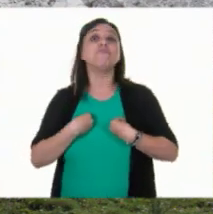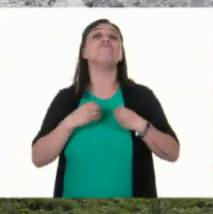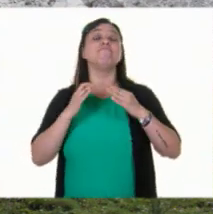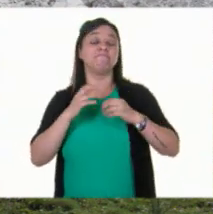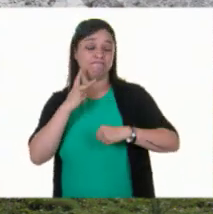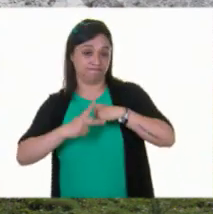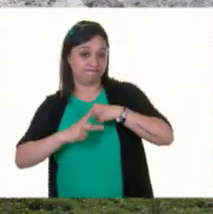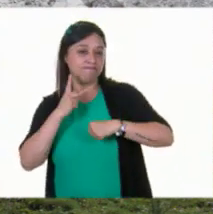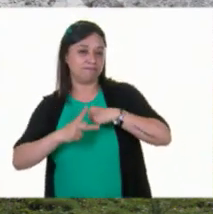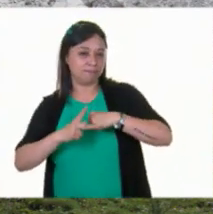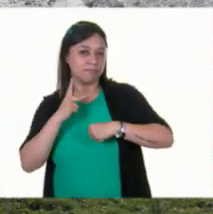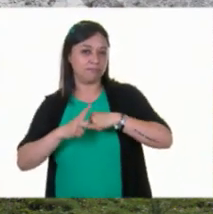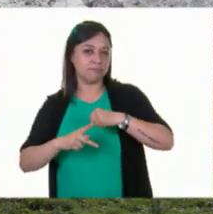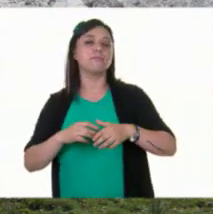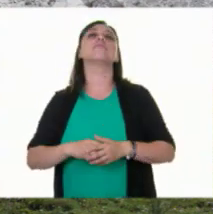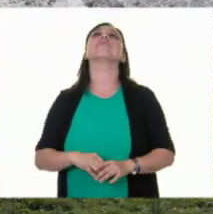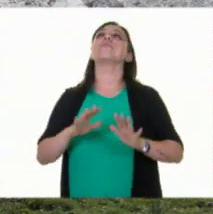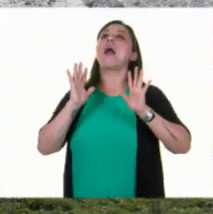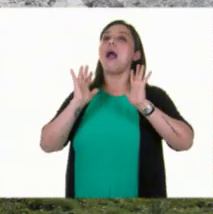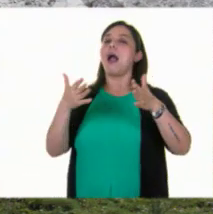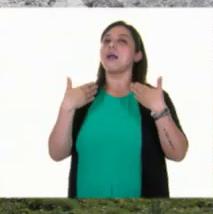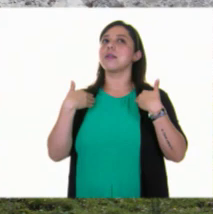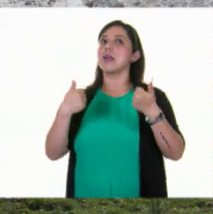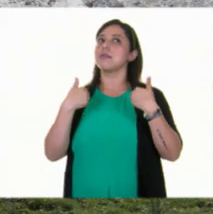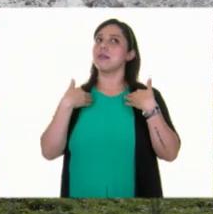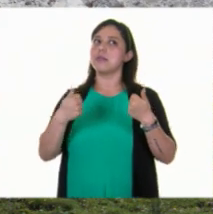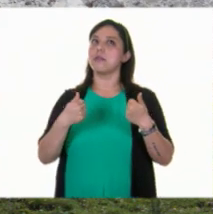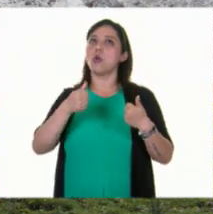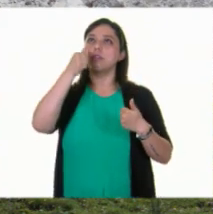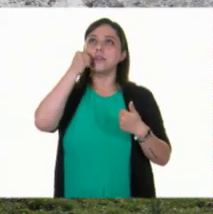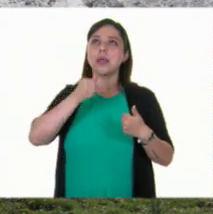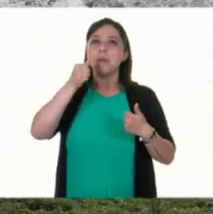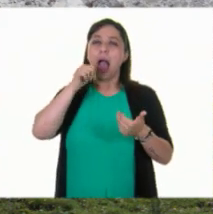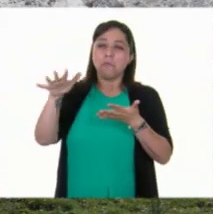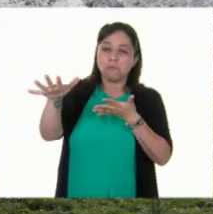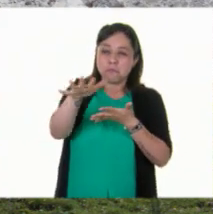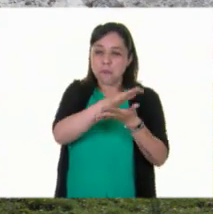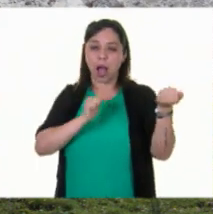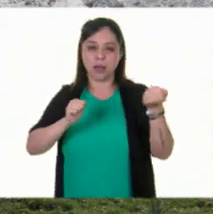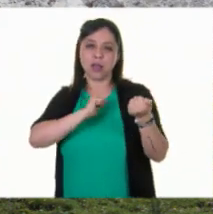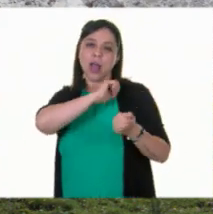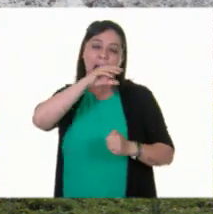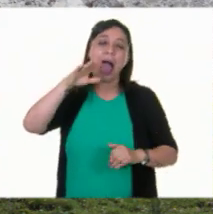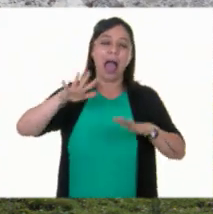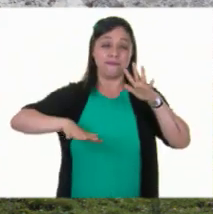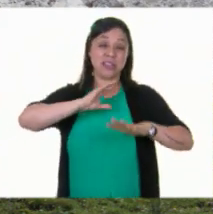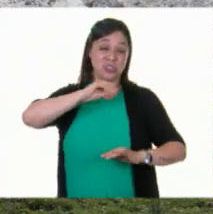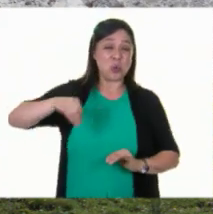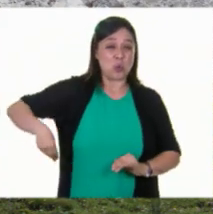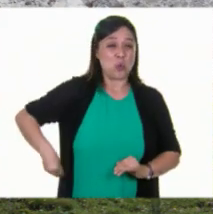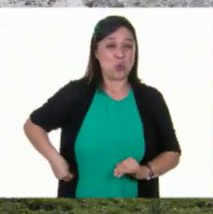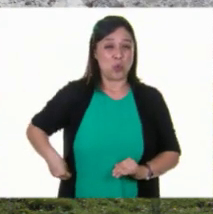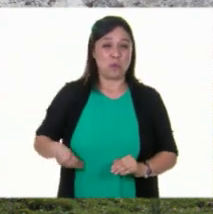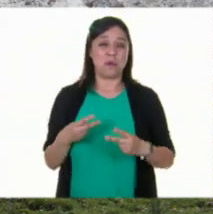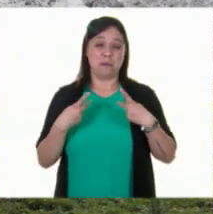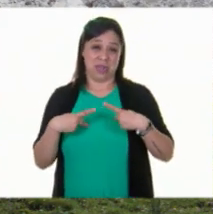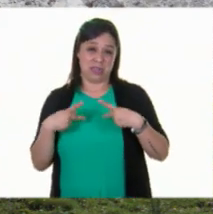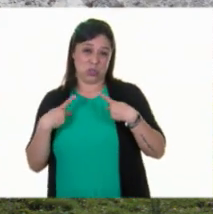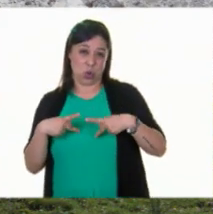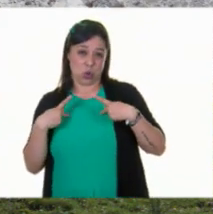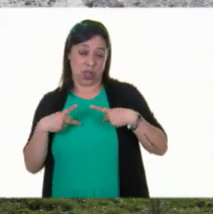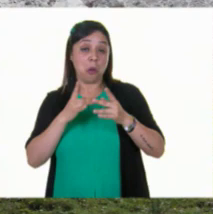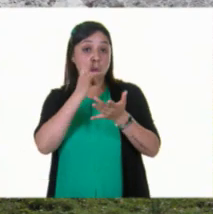entiendo por qué se señala que los desastres siempre tienen un componente social. Por lo tanto, es un error decir que se trata de